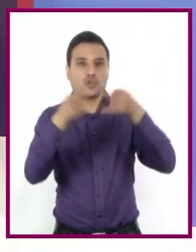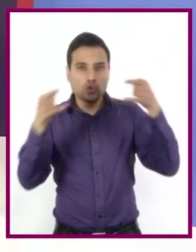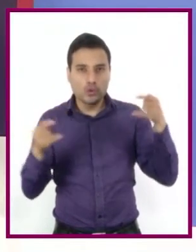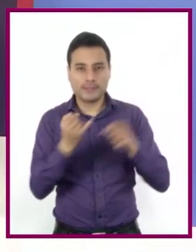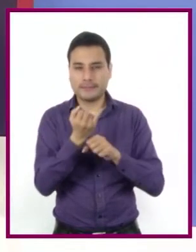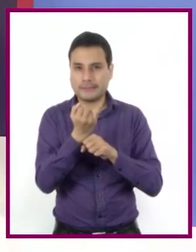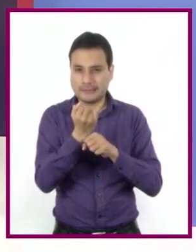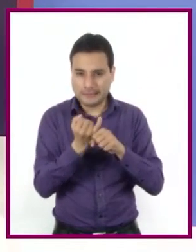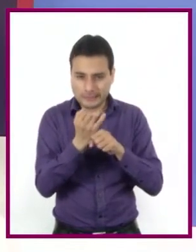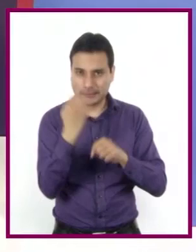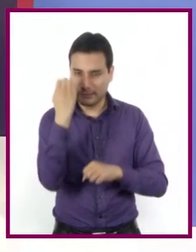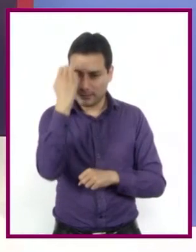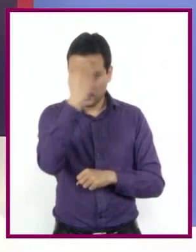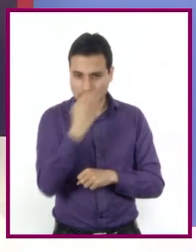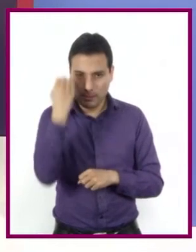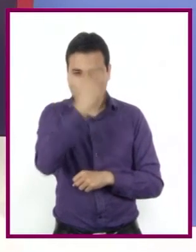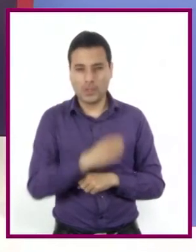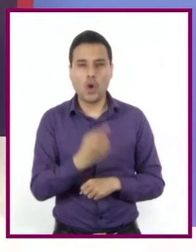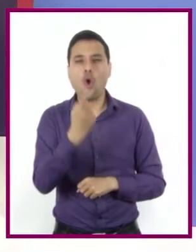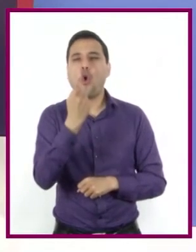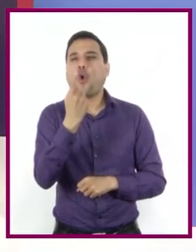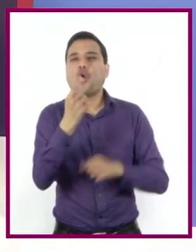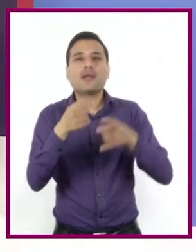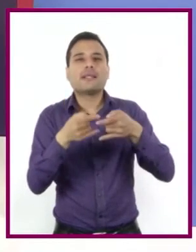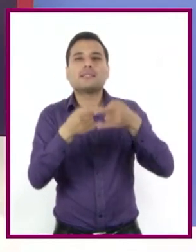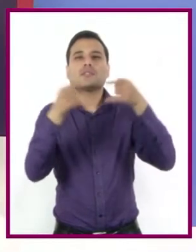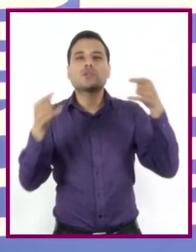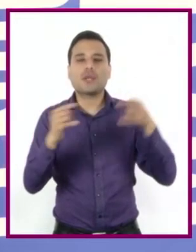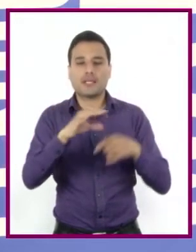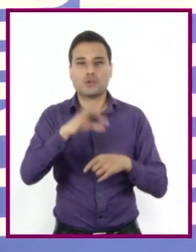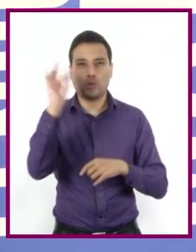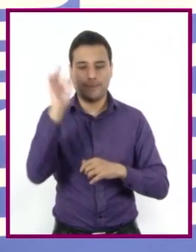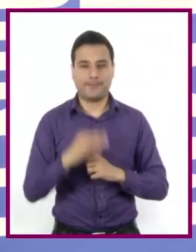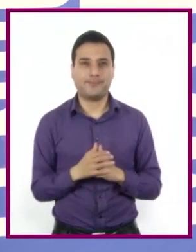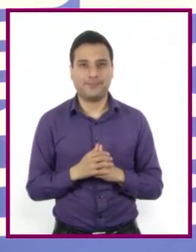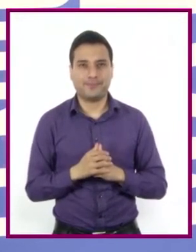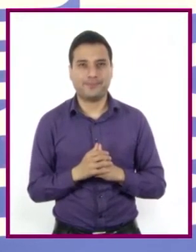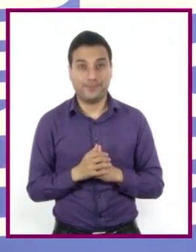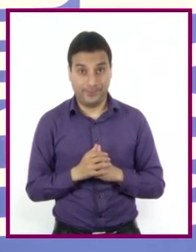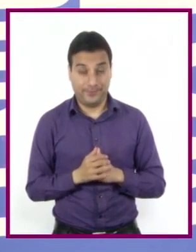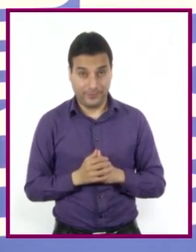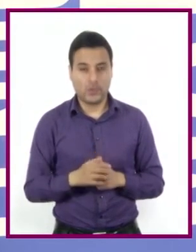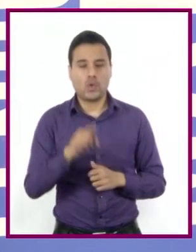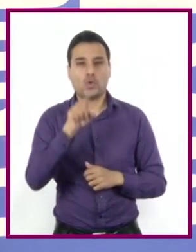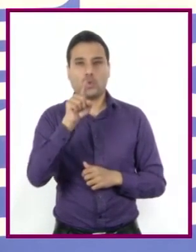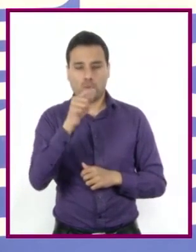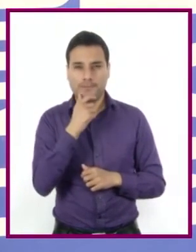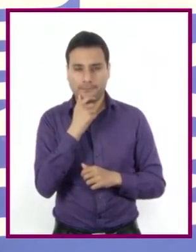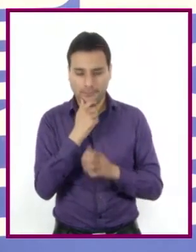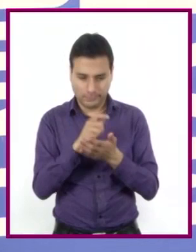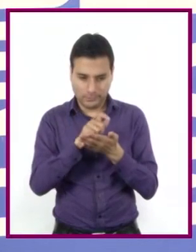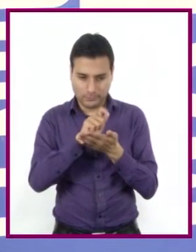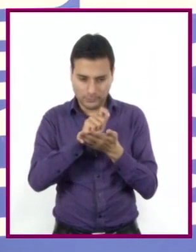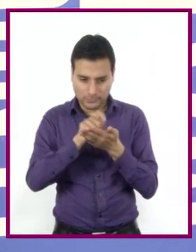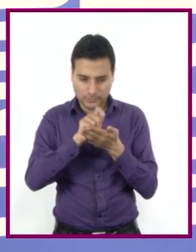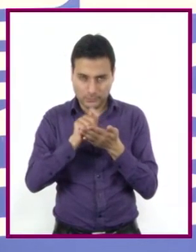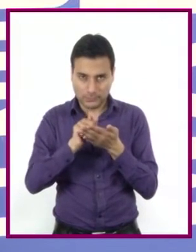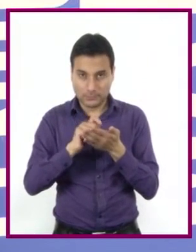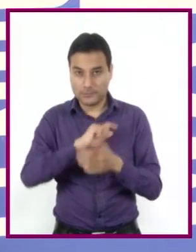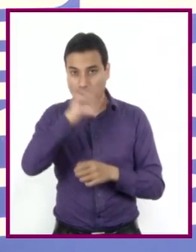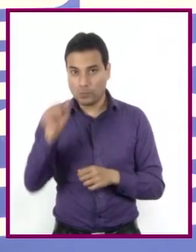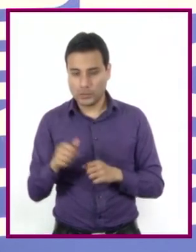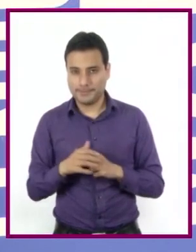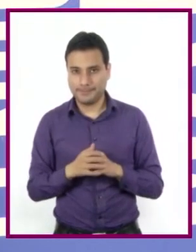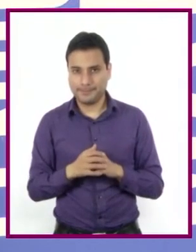investiga, elige un evento histórico particular. Escribe algunas ideas principales. Y luego busca